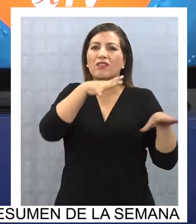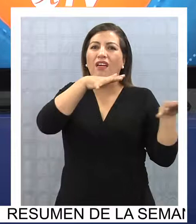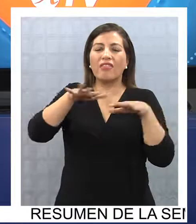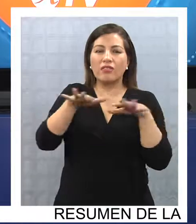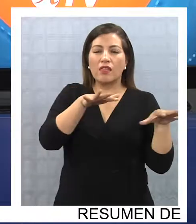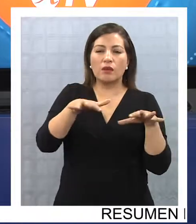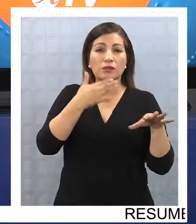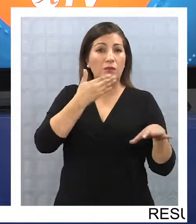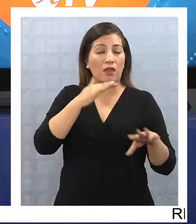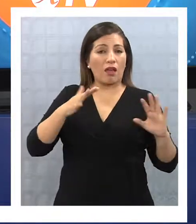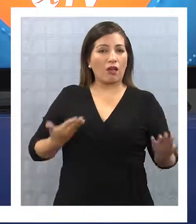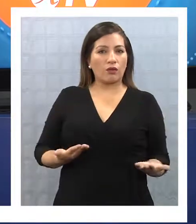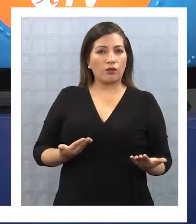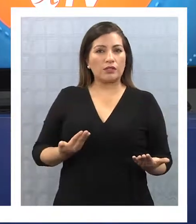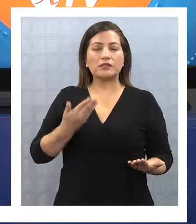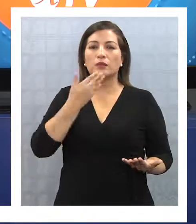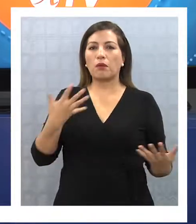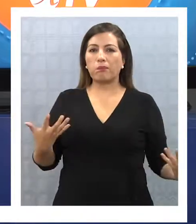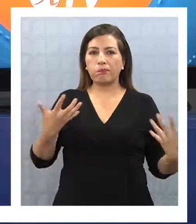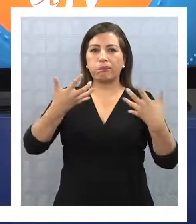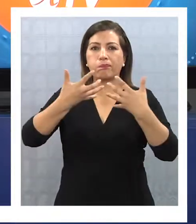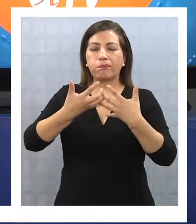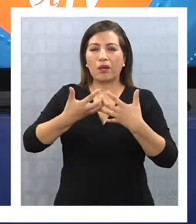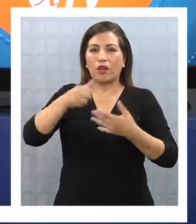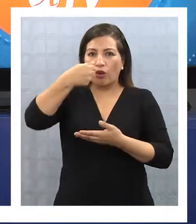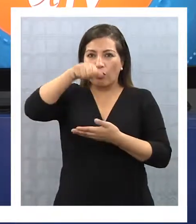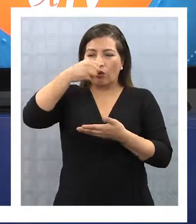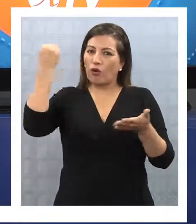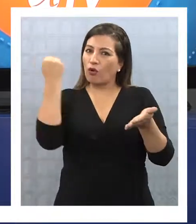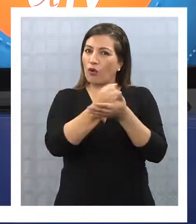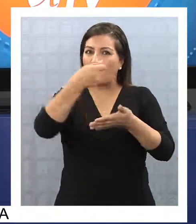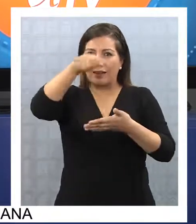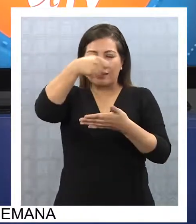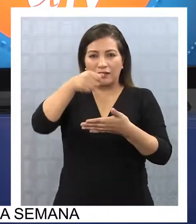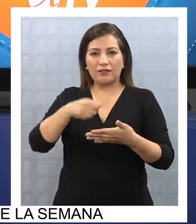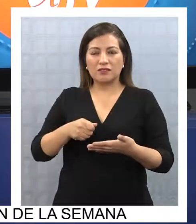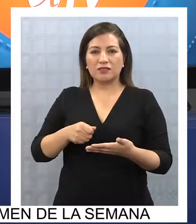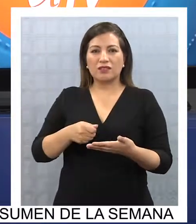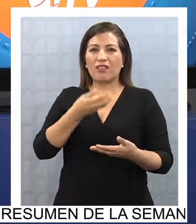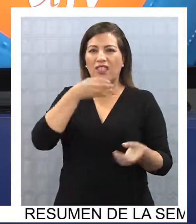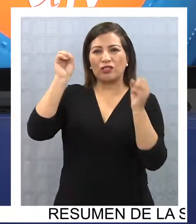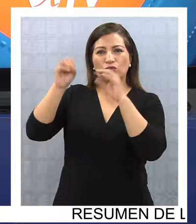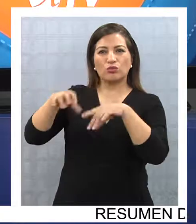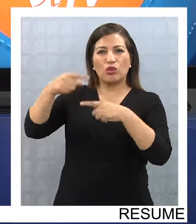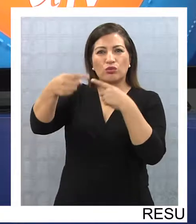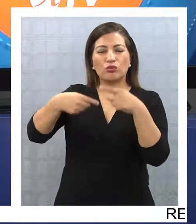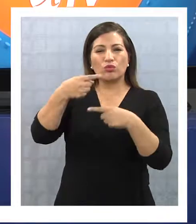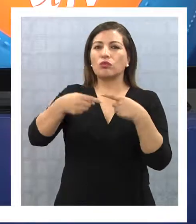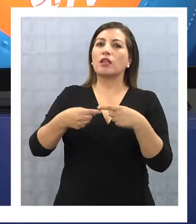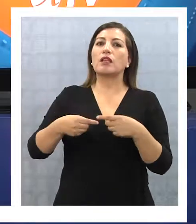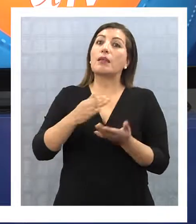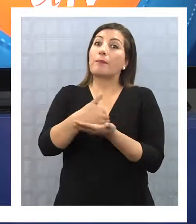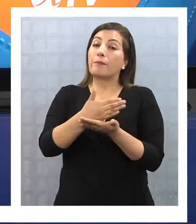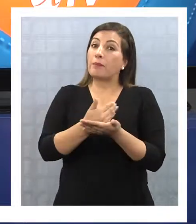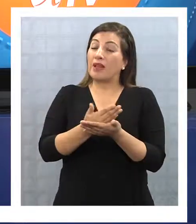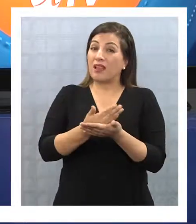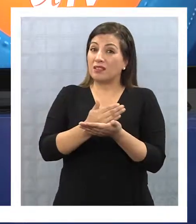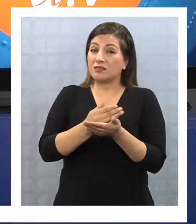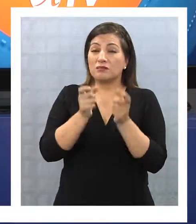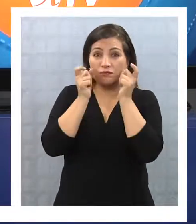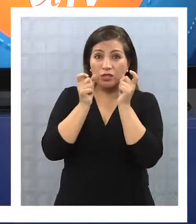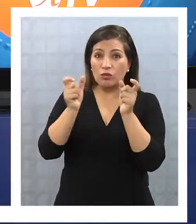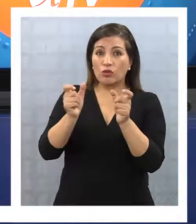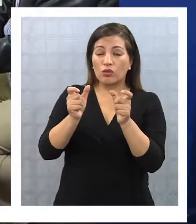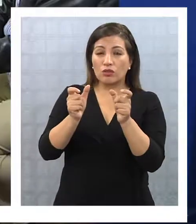Andina y además ahora coincide con la calificación ambiental de este Centro Integral de Gestión de Residuos Industriales, que por Plan Regulador Territorial Metropolitano,